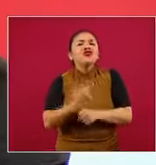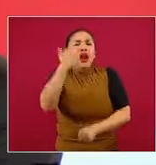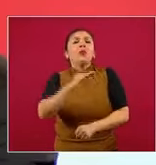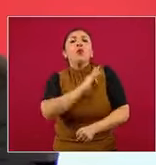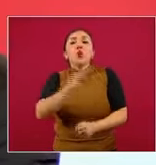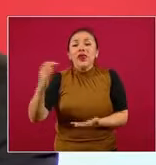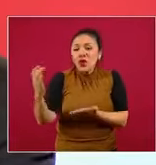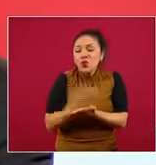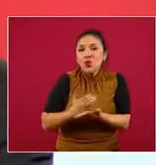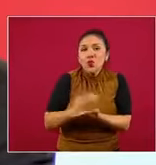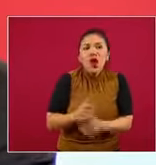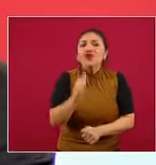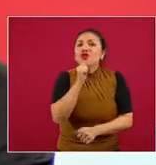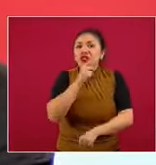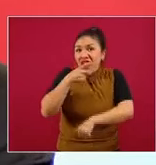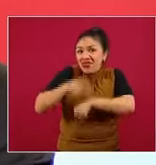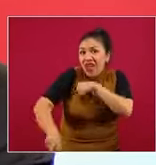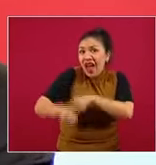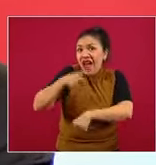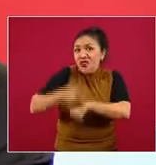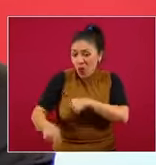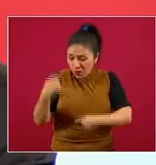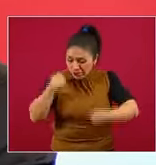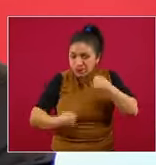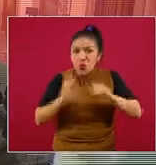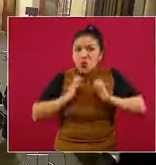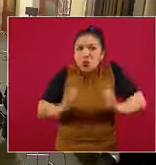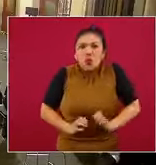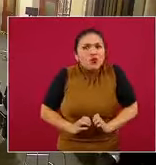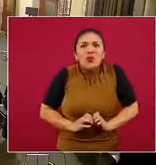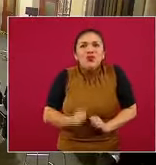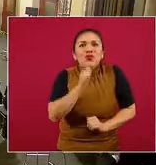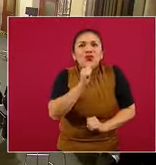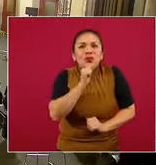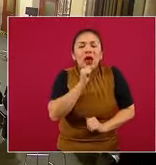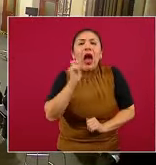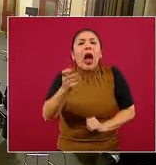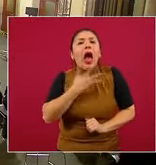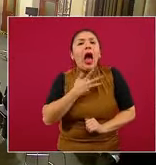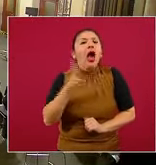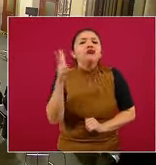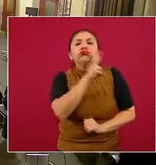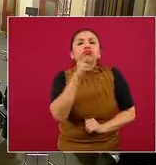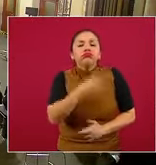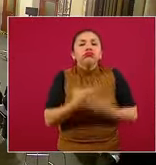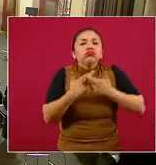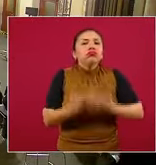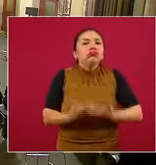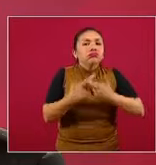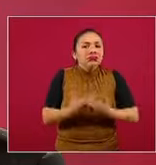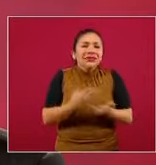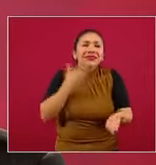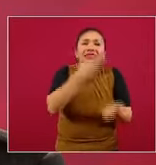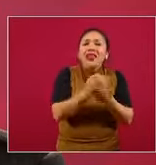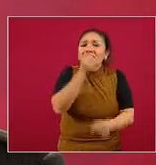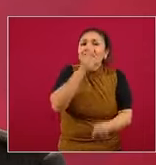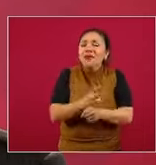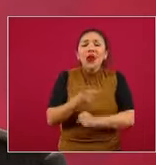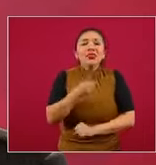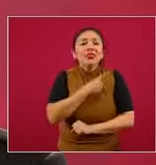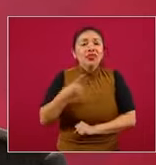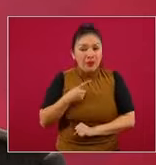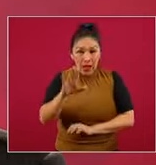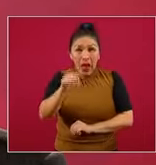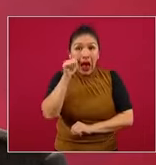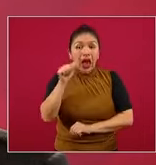recuperable, que todavía no se han dañado extensamente los órganos por la falta de oxigenación. Hay que llegar lo más pronto posible. Ayer